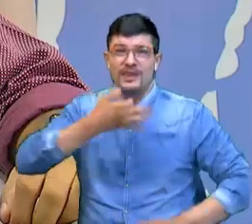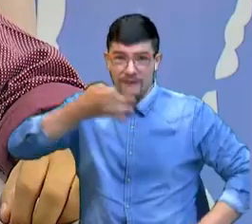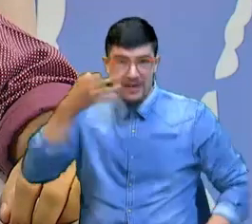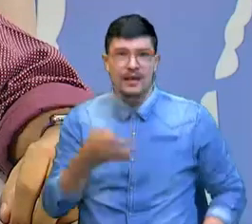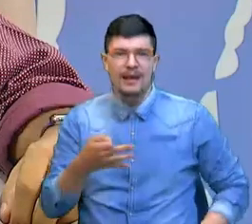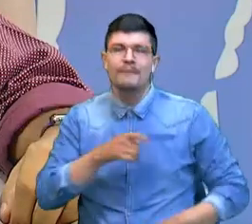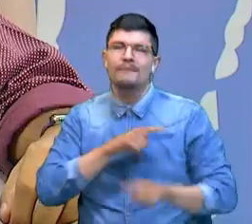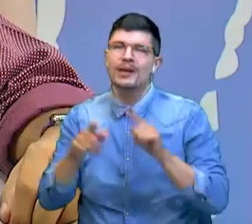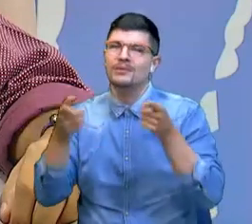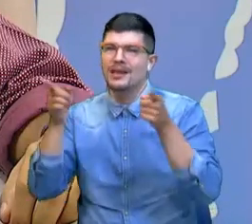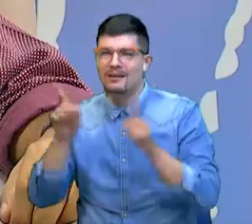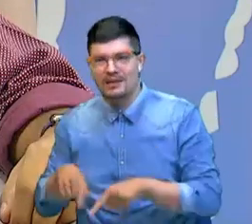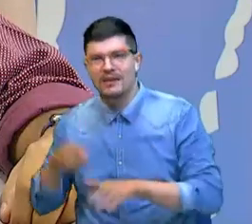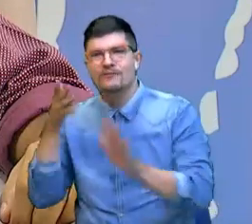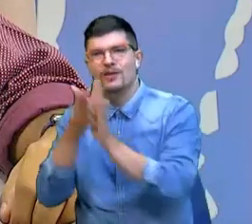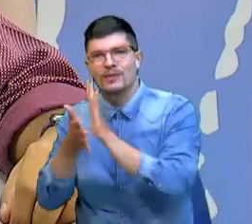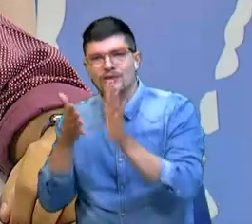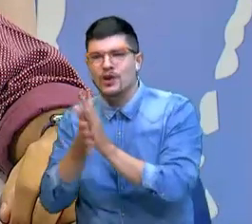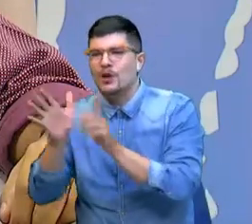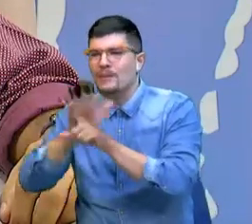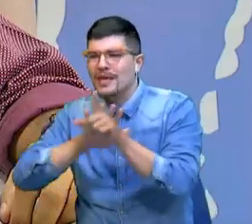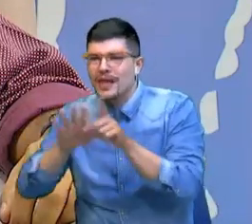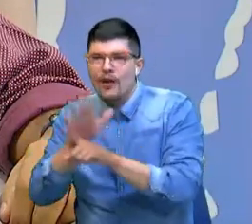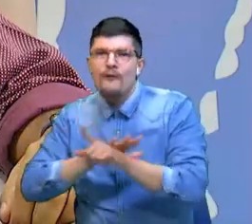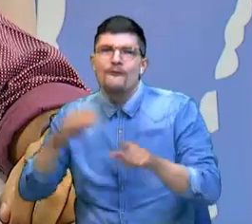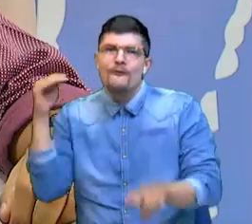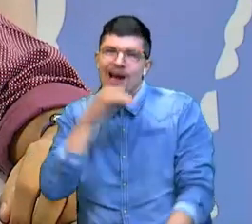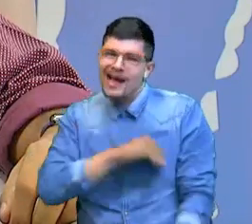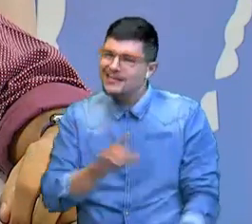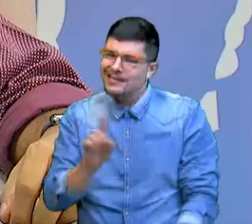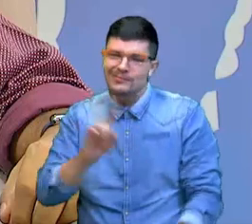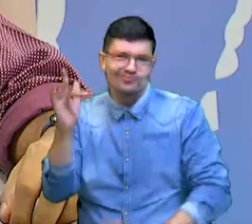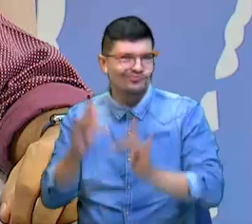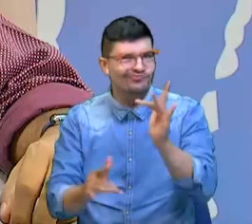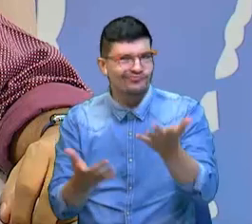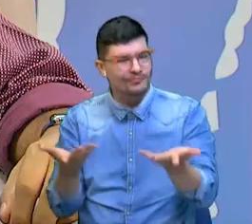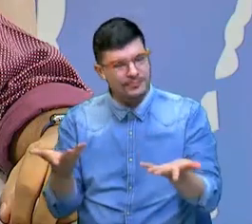ilustración, también llegan noticias y videos e información que no corresponde.